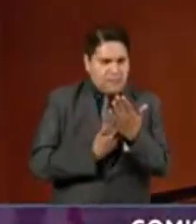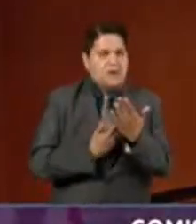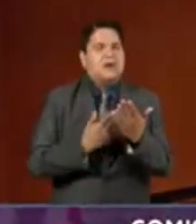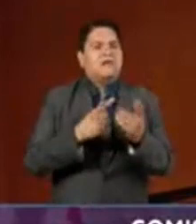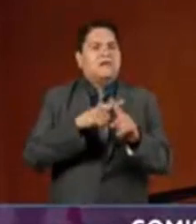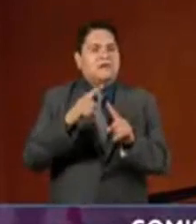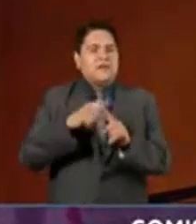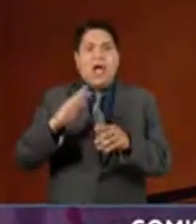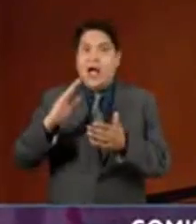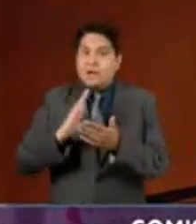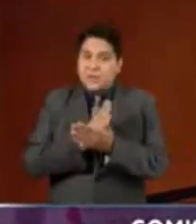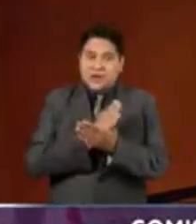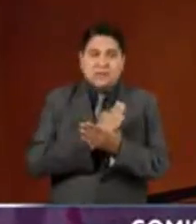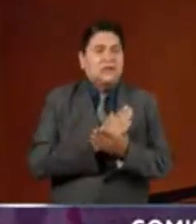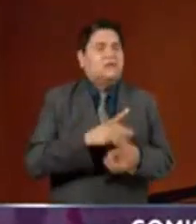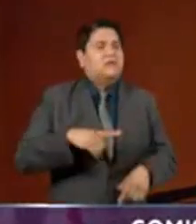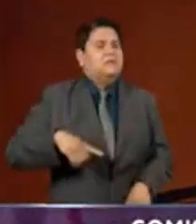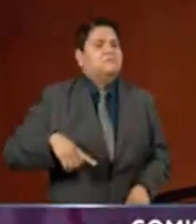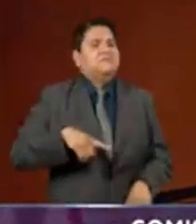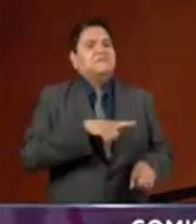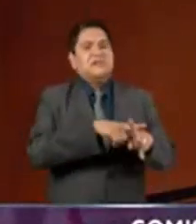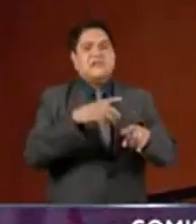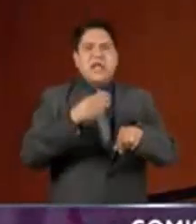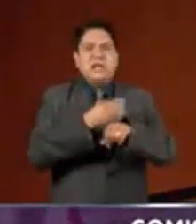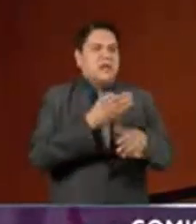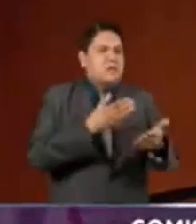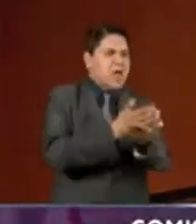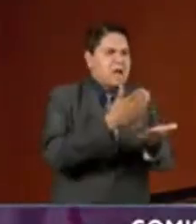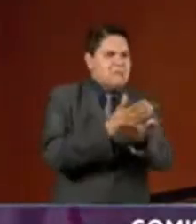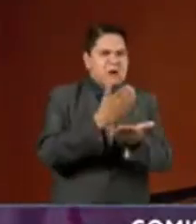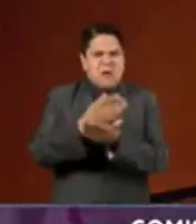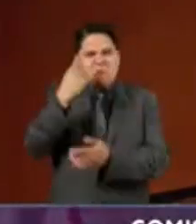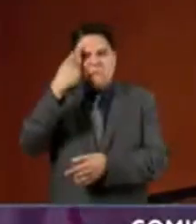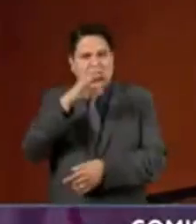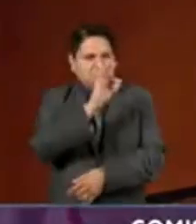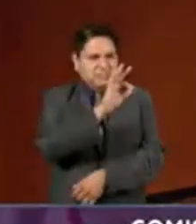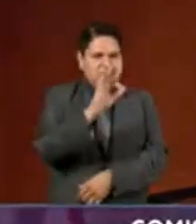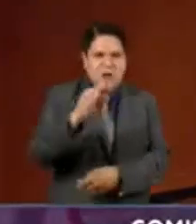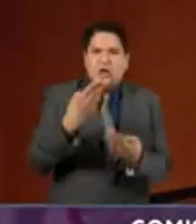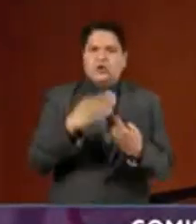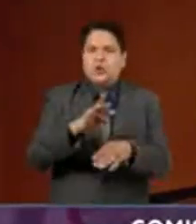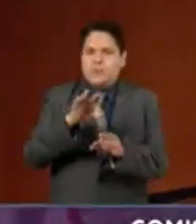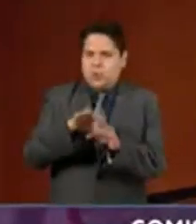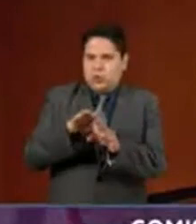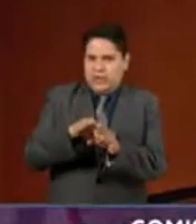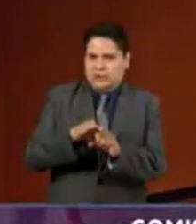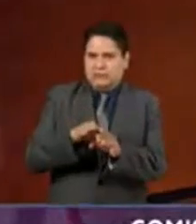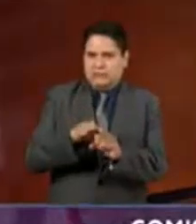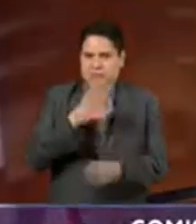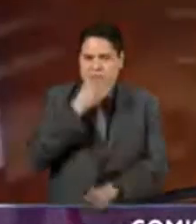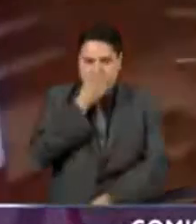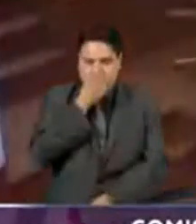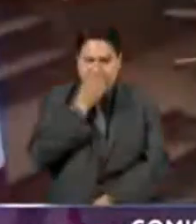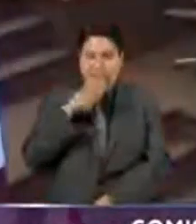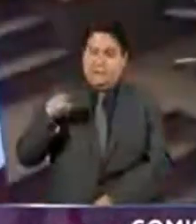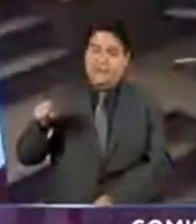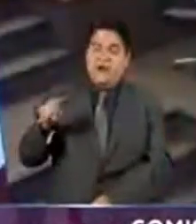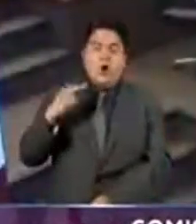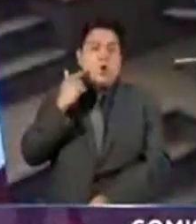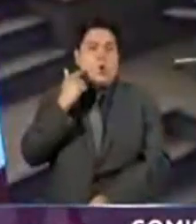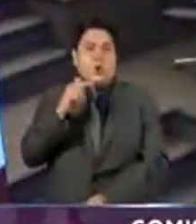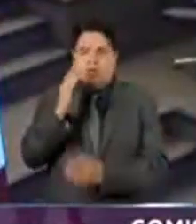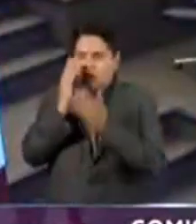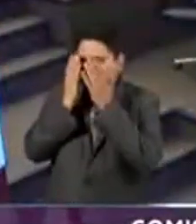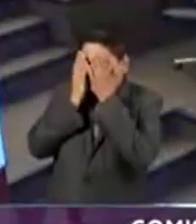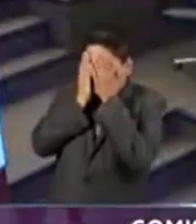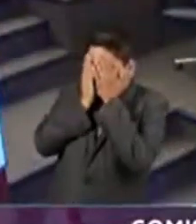las manos en los comicios violentando nuestros principios democráticos. La situación que se niega a ver es que hoy México,